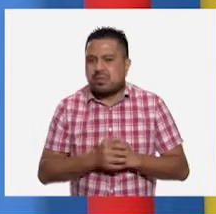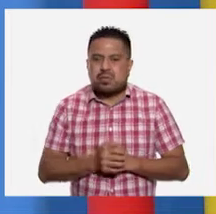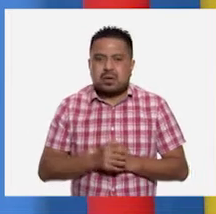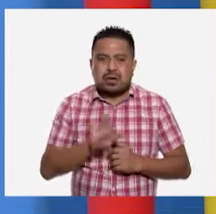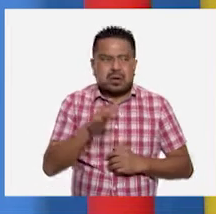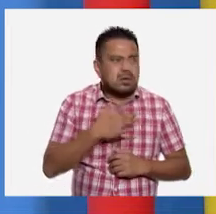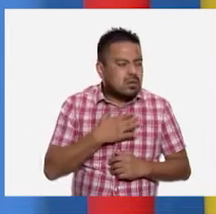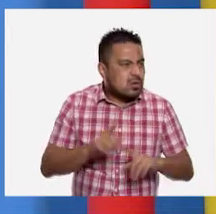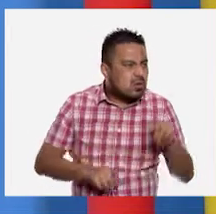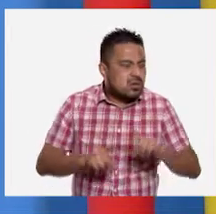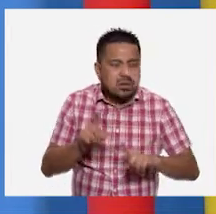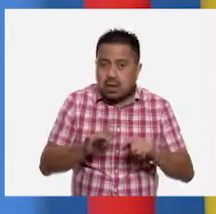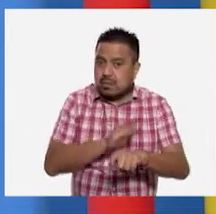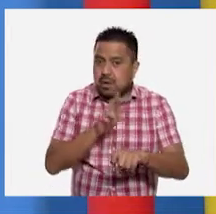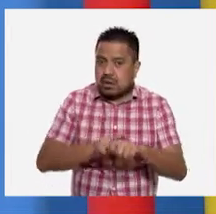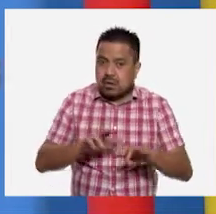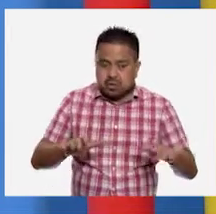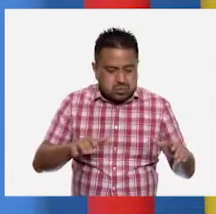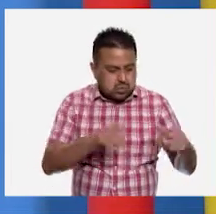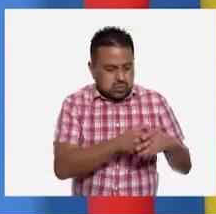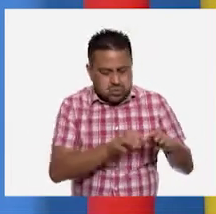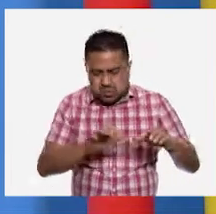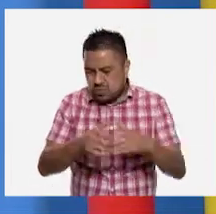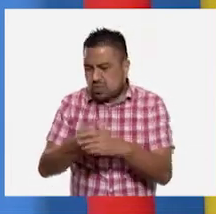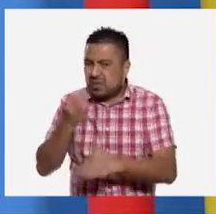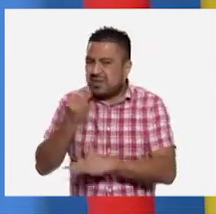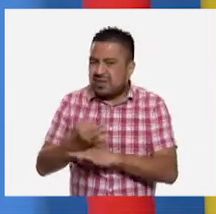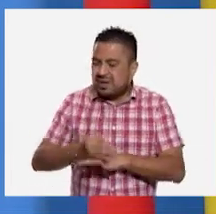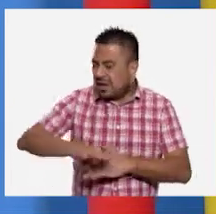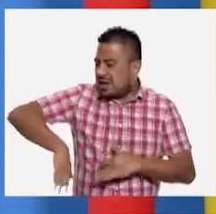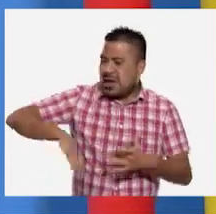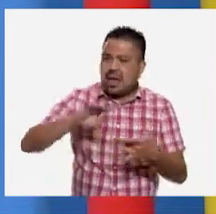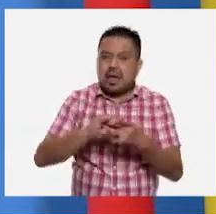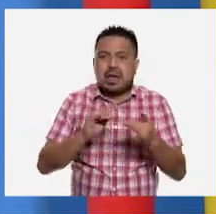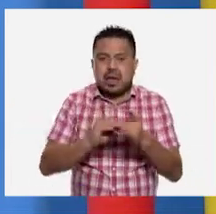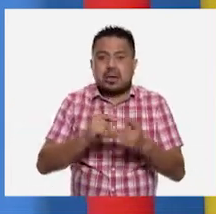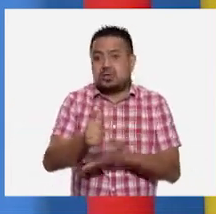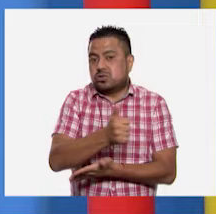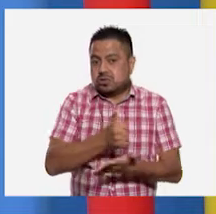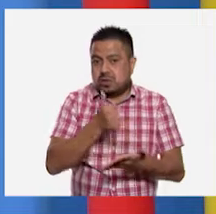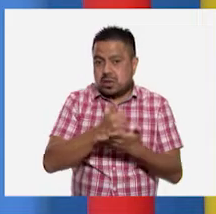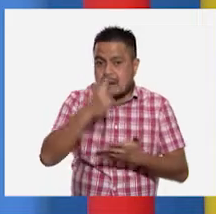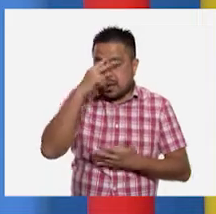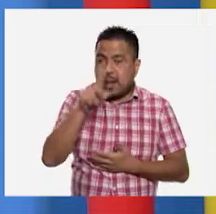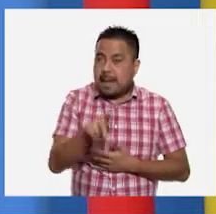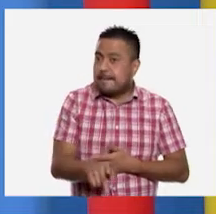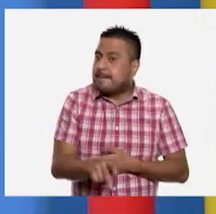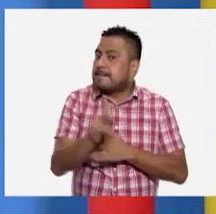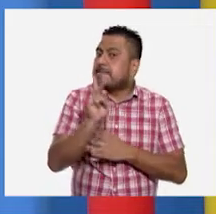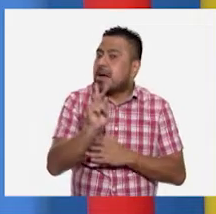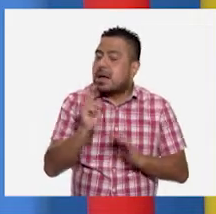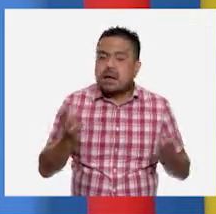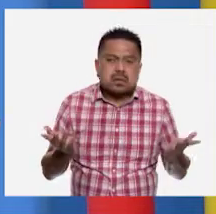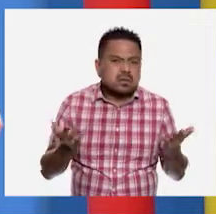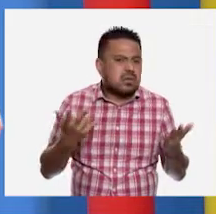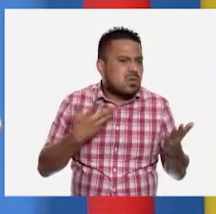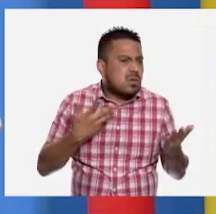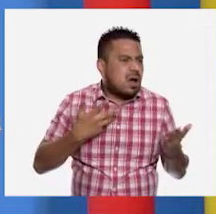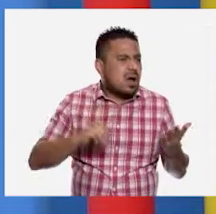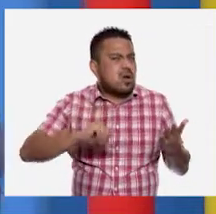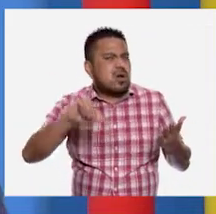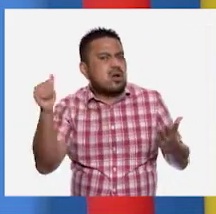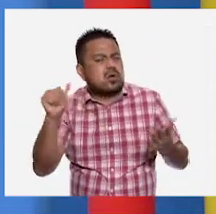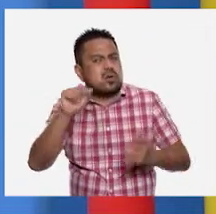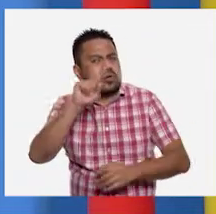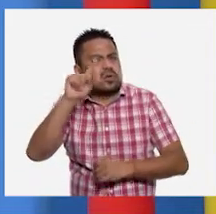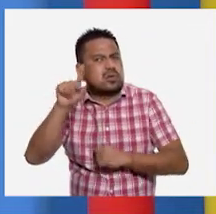aquí una duda. A ver. La mayoría de los movimientos que hemos mencionado en la clase se han dado en la Ciudad de México, pero ¿qué no hubo expresiones